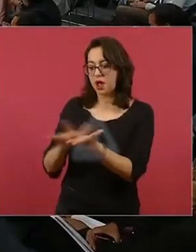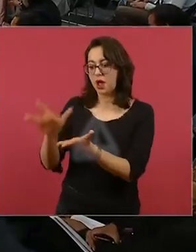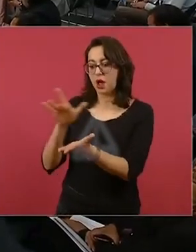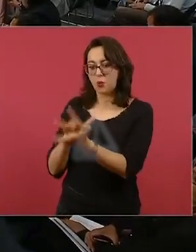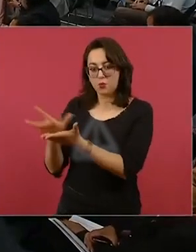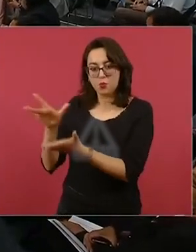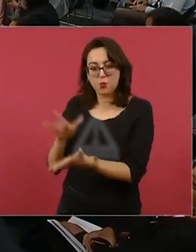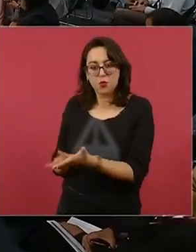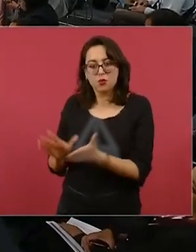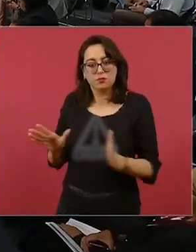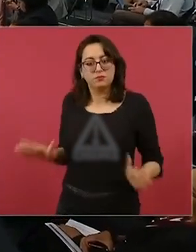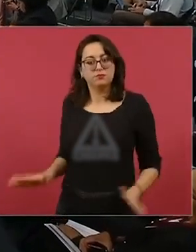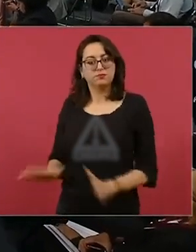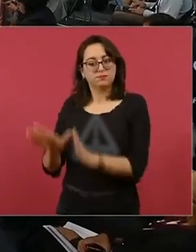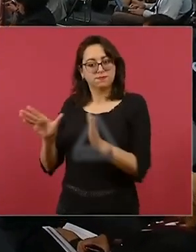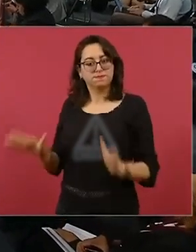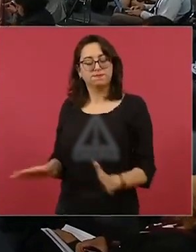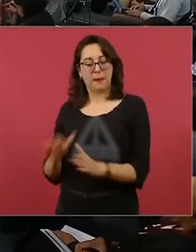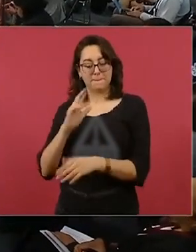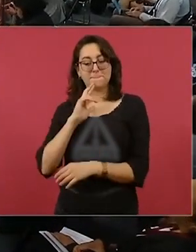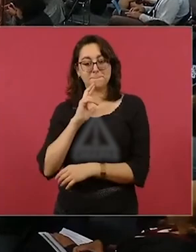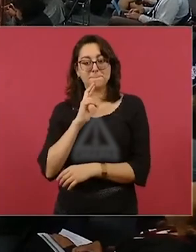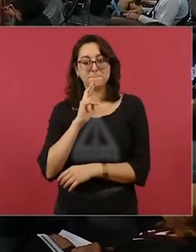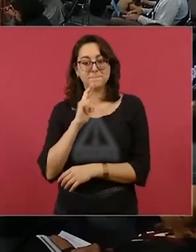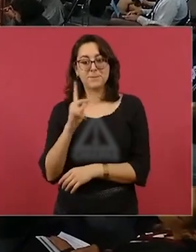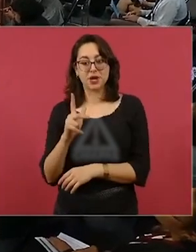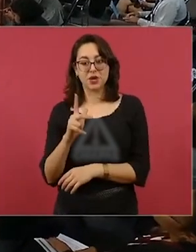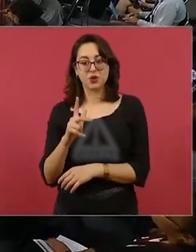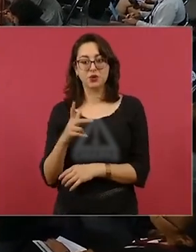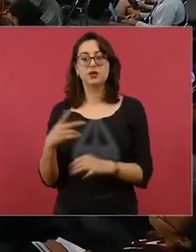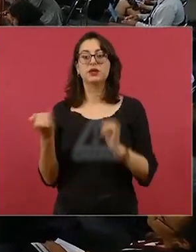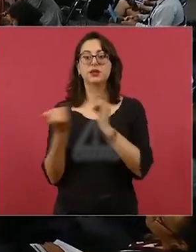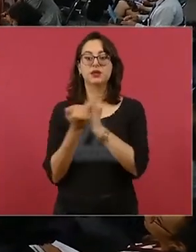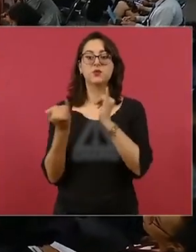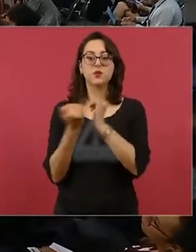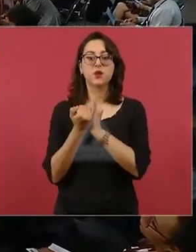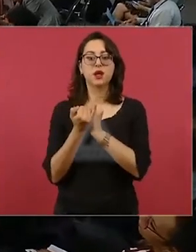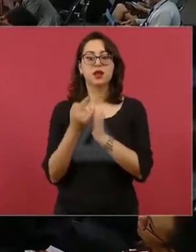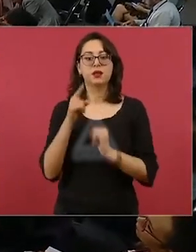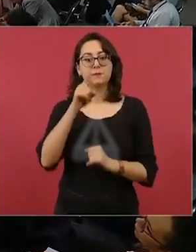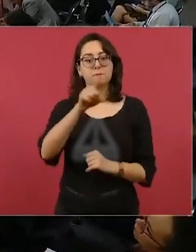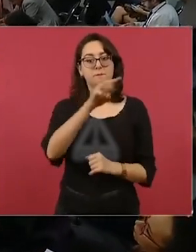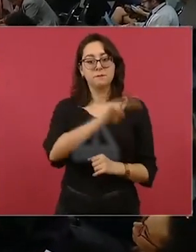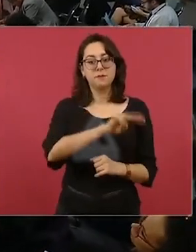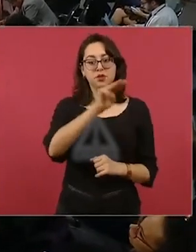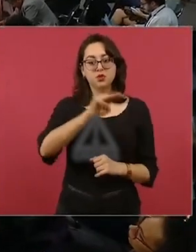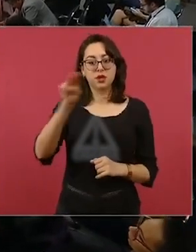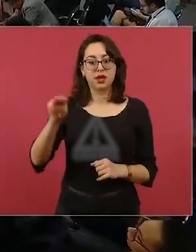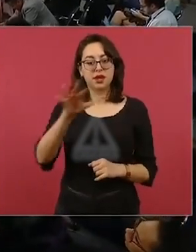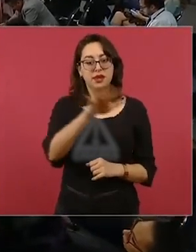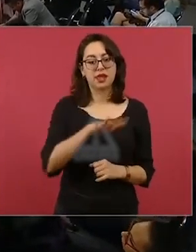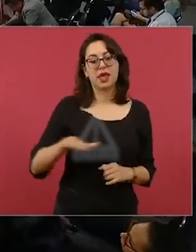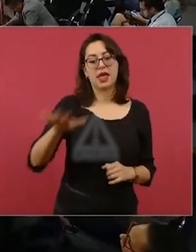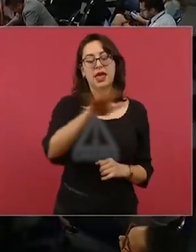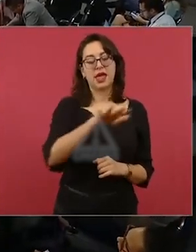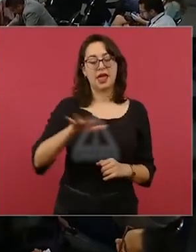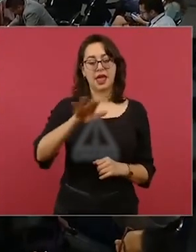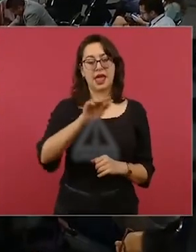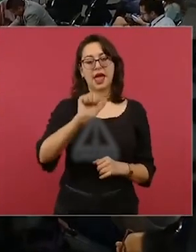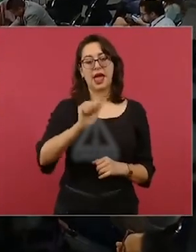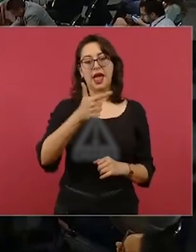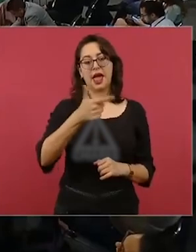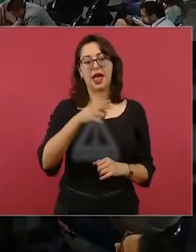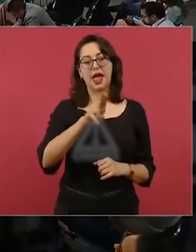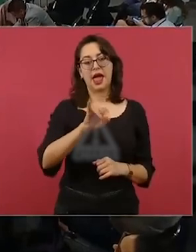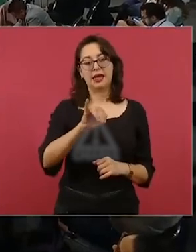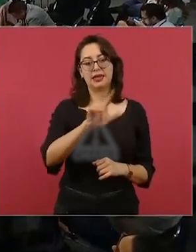hicimos en Aguililla, en Michoacán, que pues